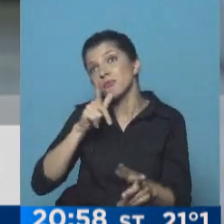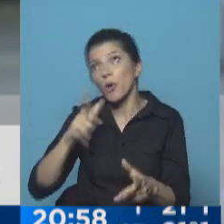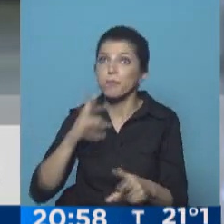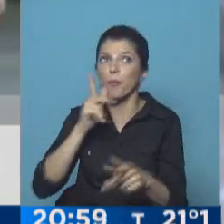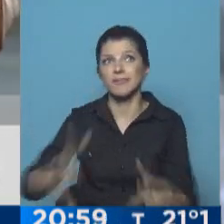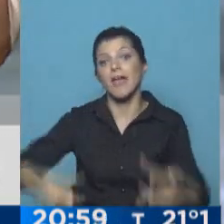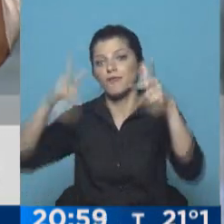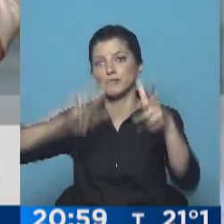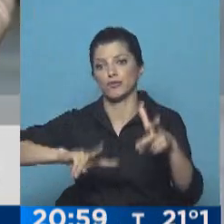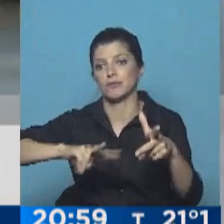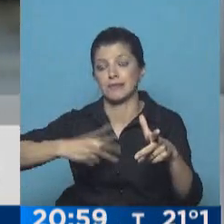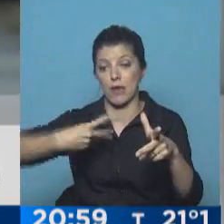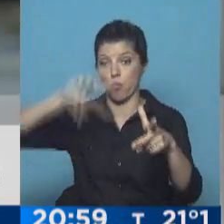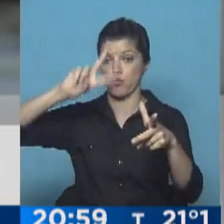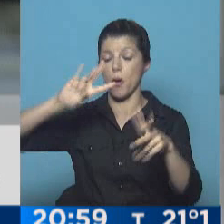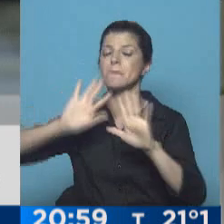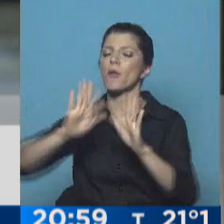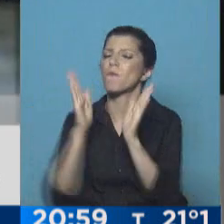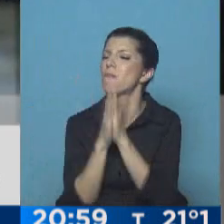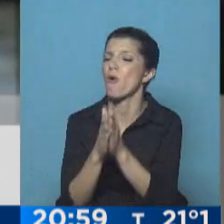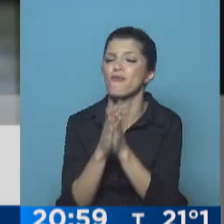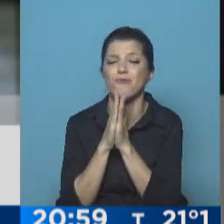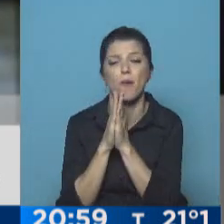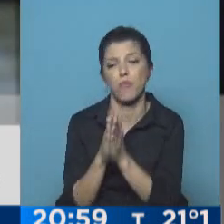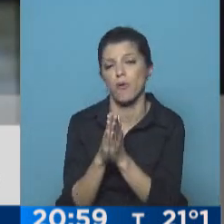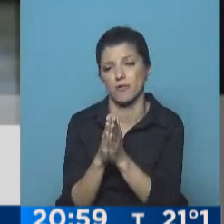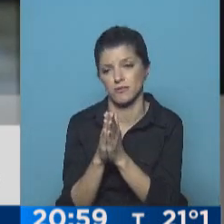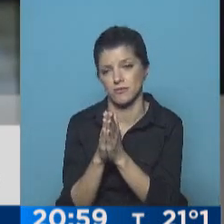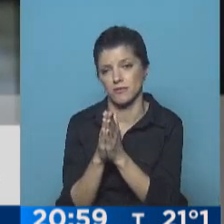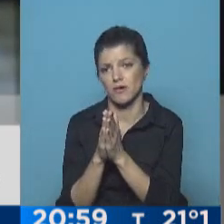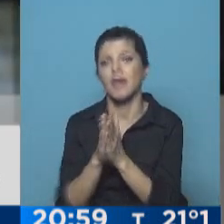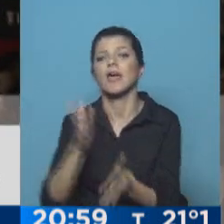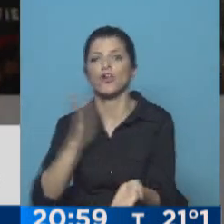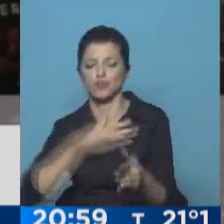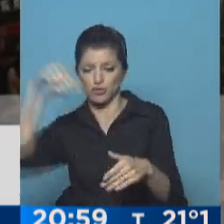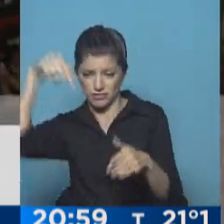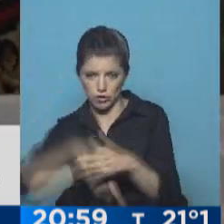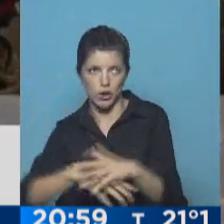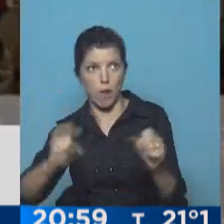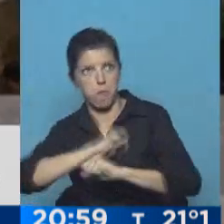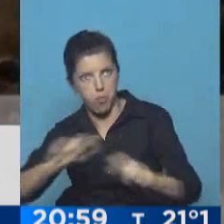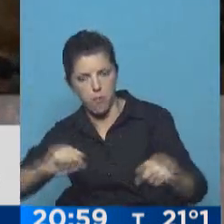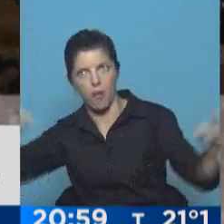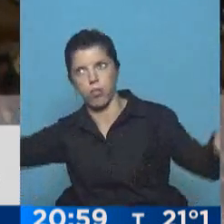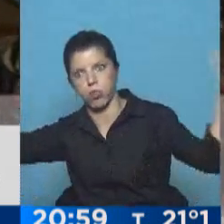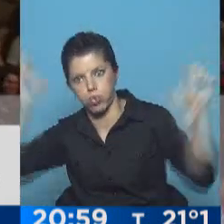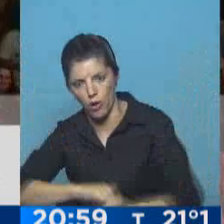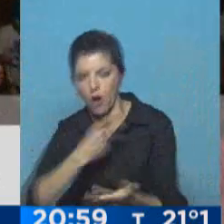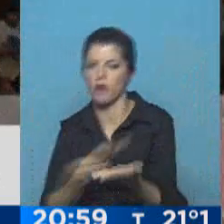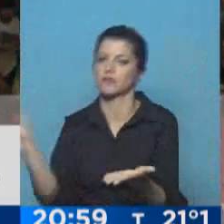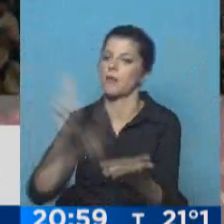pero por favor que a nadie se le ocurra dinamitar noos el sótano para volver a caer